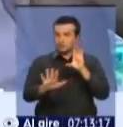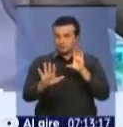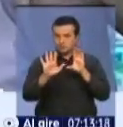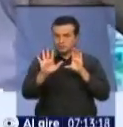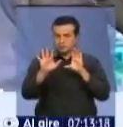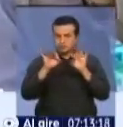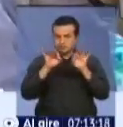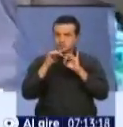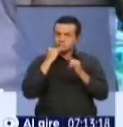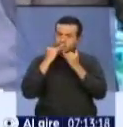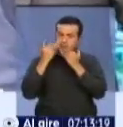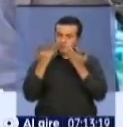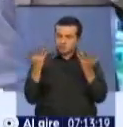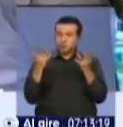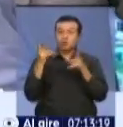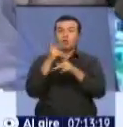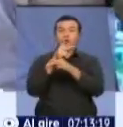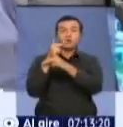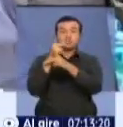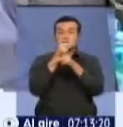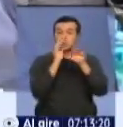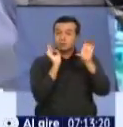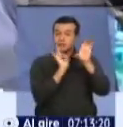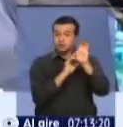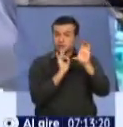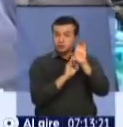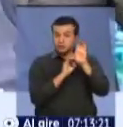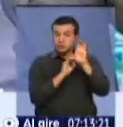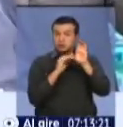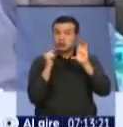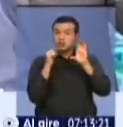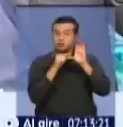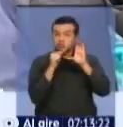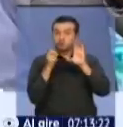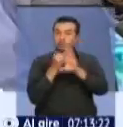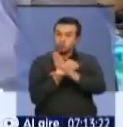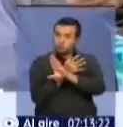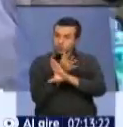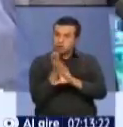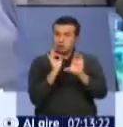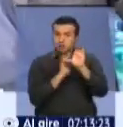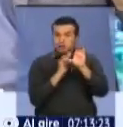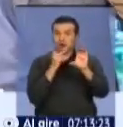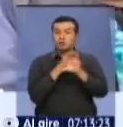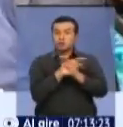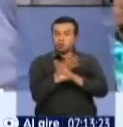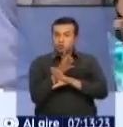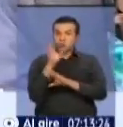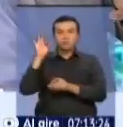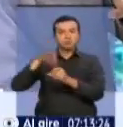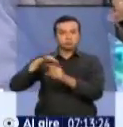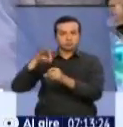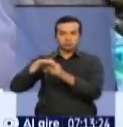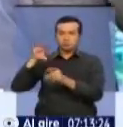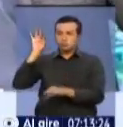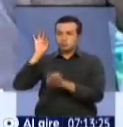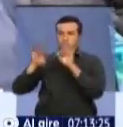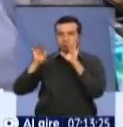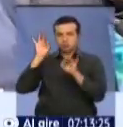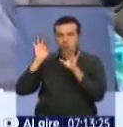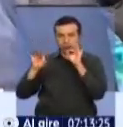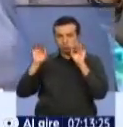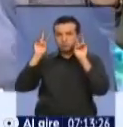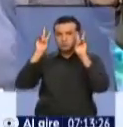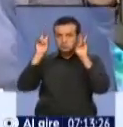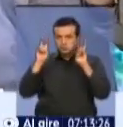Me he explicado mal a lo mejor. El Consejo de Participación Ciudadana sugerimos que sea por elección popular, con un